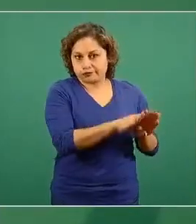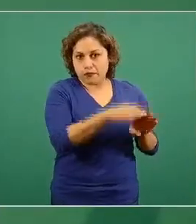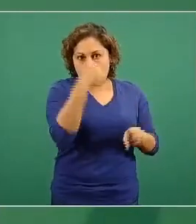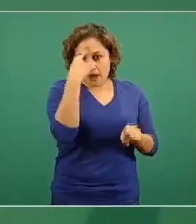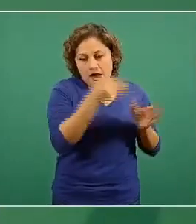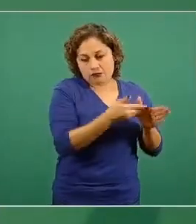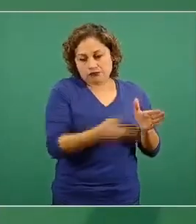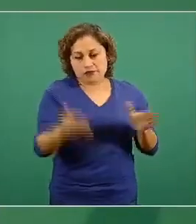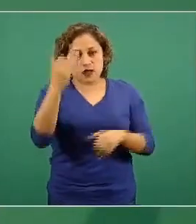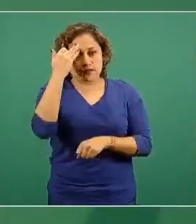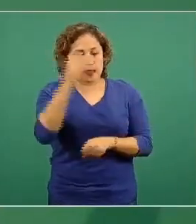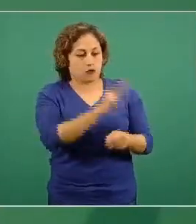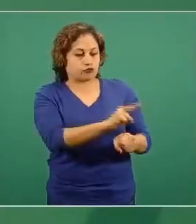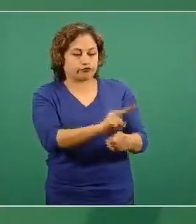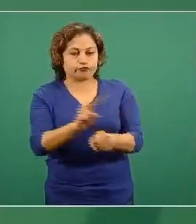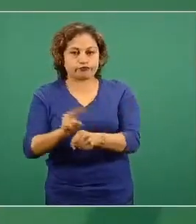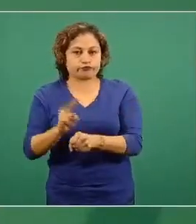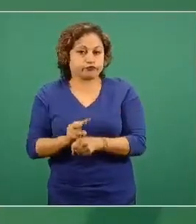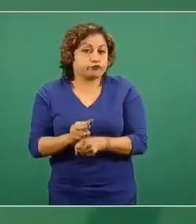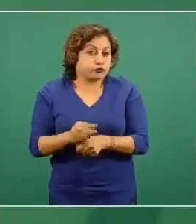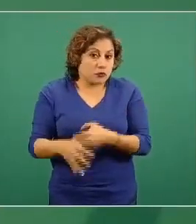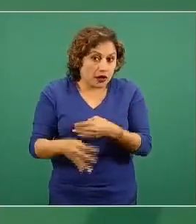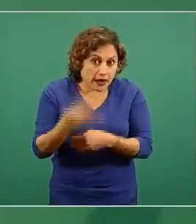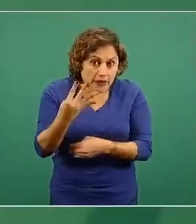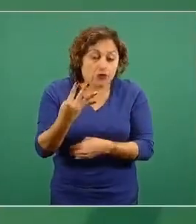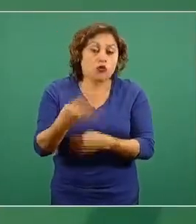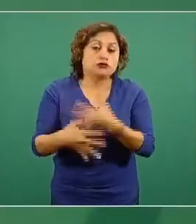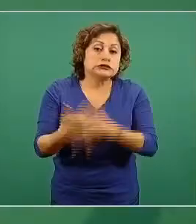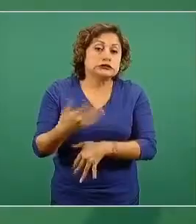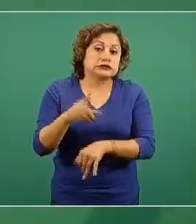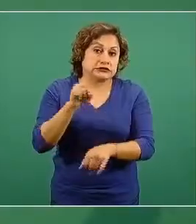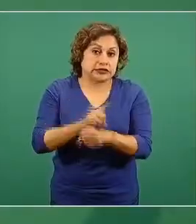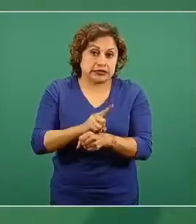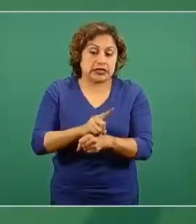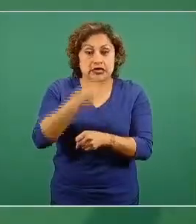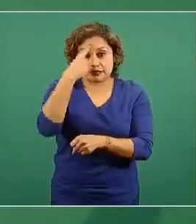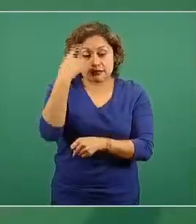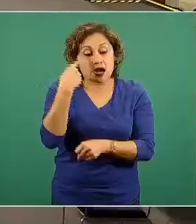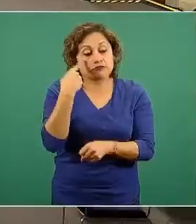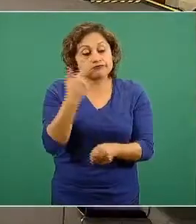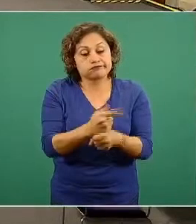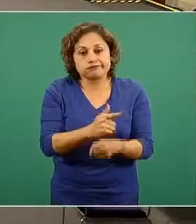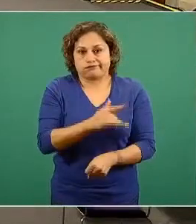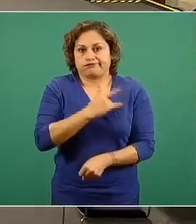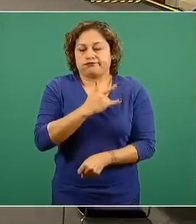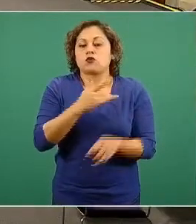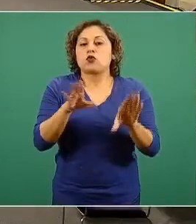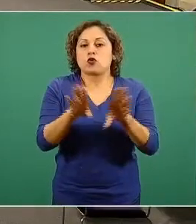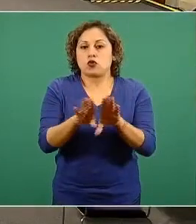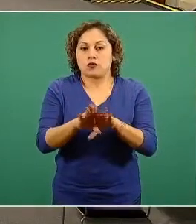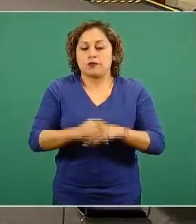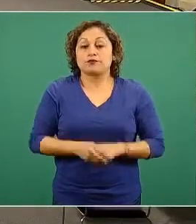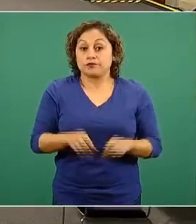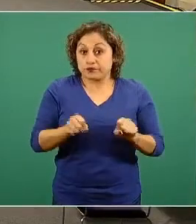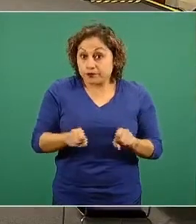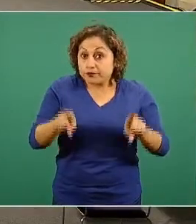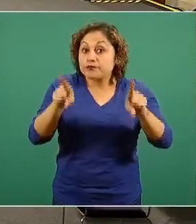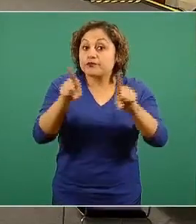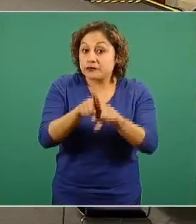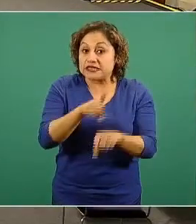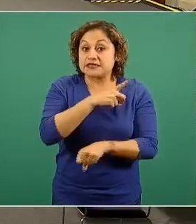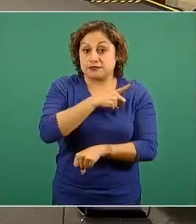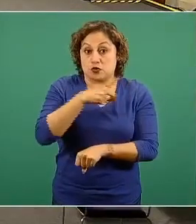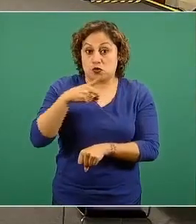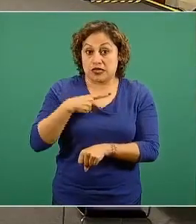al menos 14 días desde que inició con la sintomatología como tal. De la mano, el estudio y el